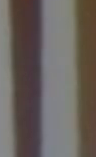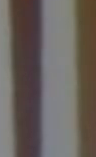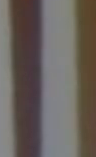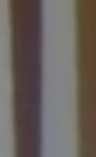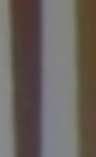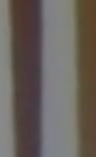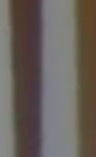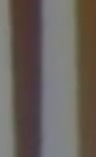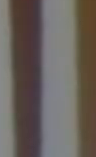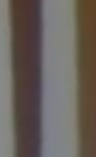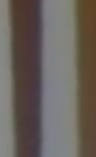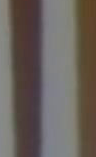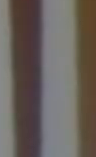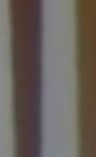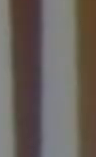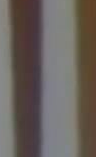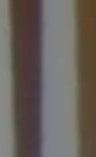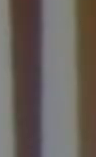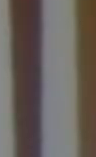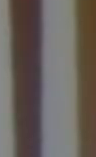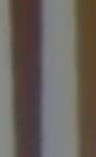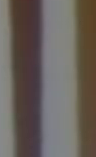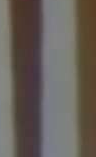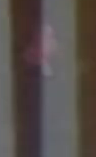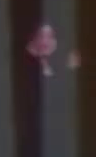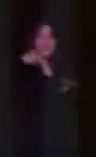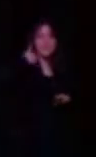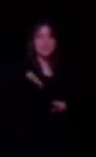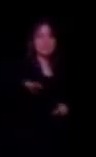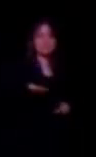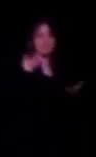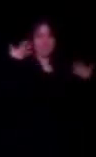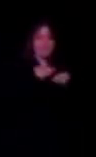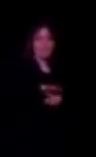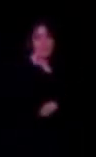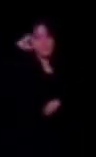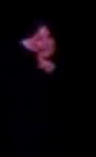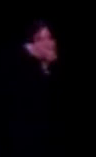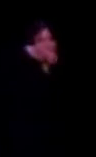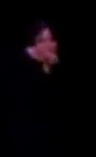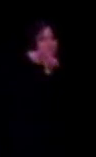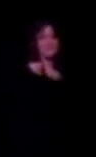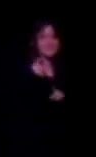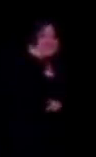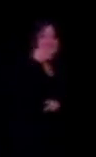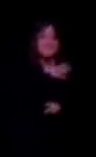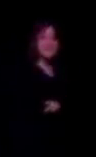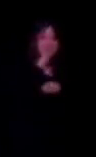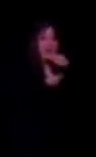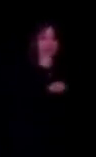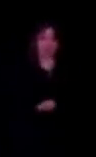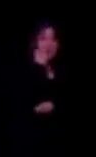bien y aquí viene el aprendizaje número uno hay que hacer cuando se quiere hacer algo hay que hacer un plan